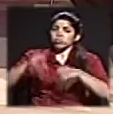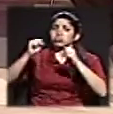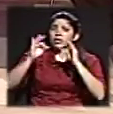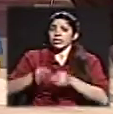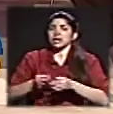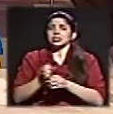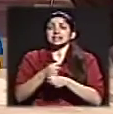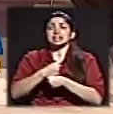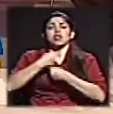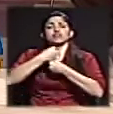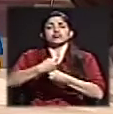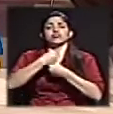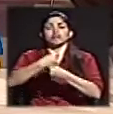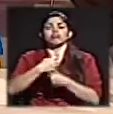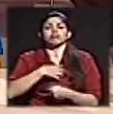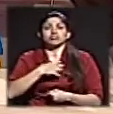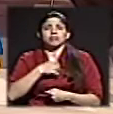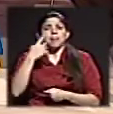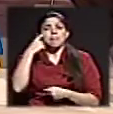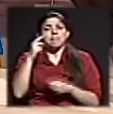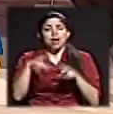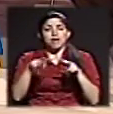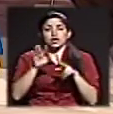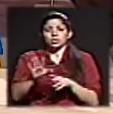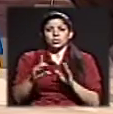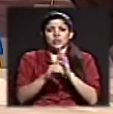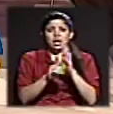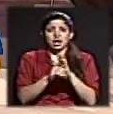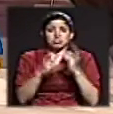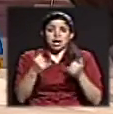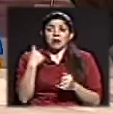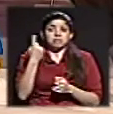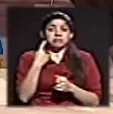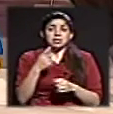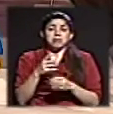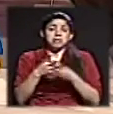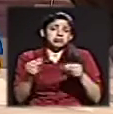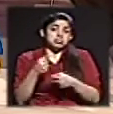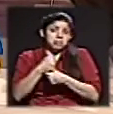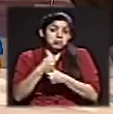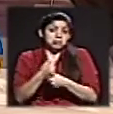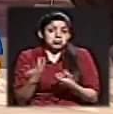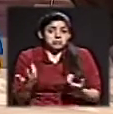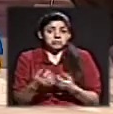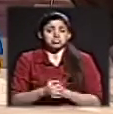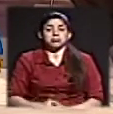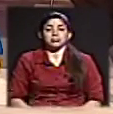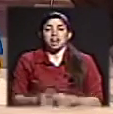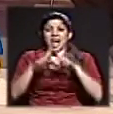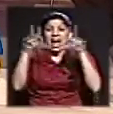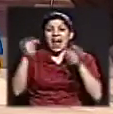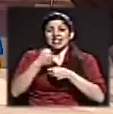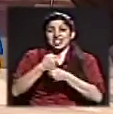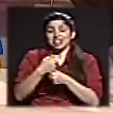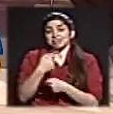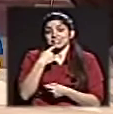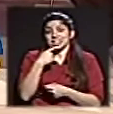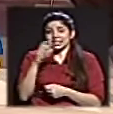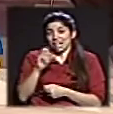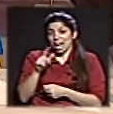decisión de hacer una manifestación para hacer valer sus derechos. Acá todo se resuelve con una manifestación y cartelones, dice don